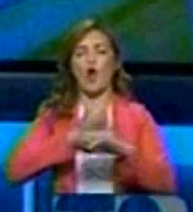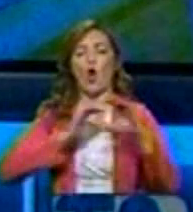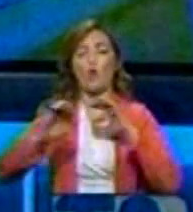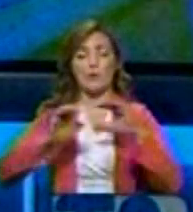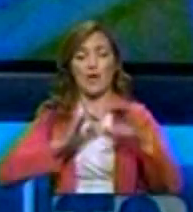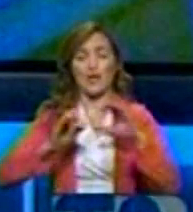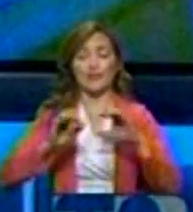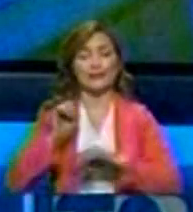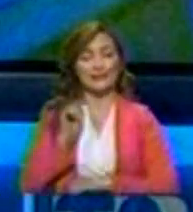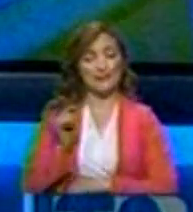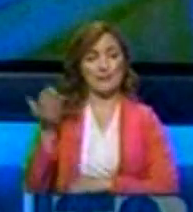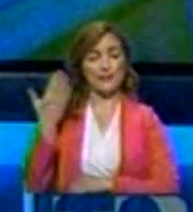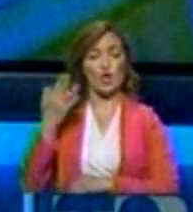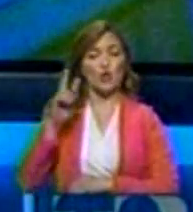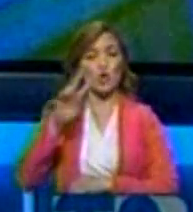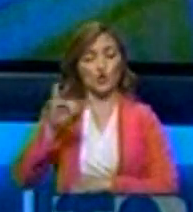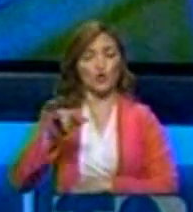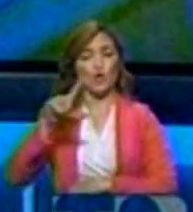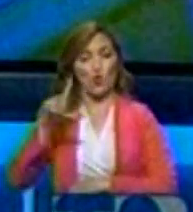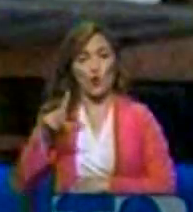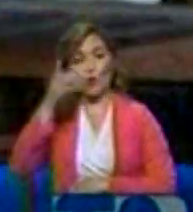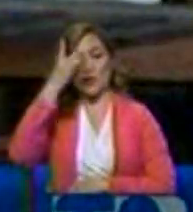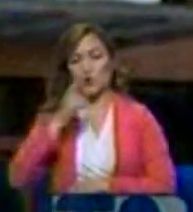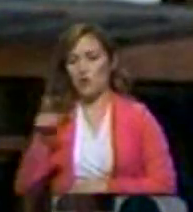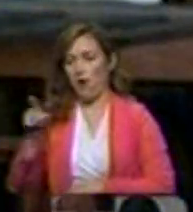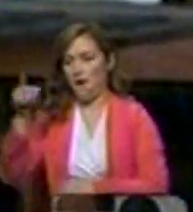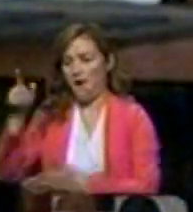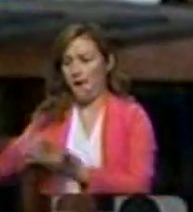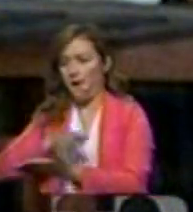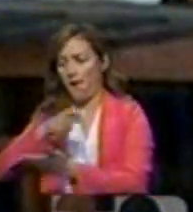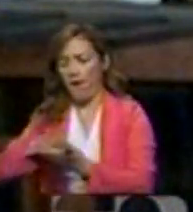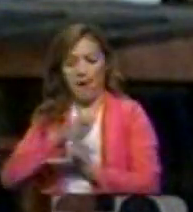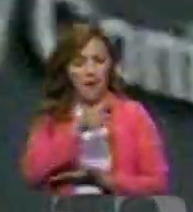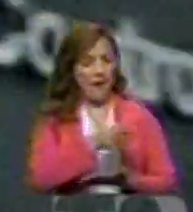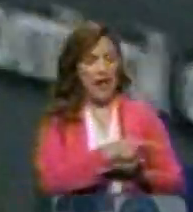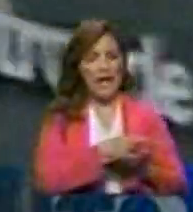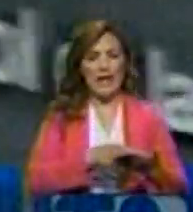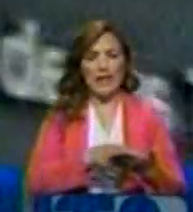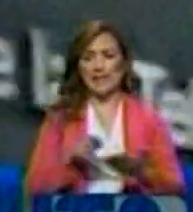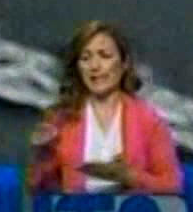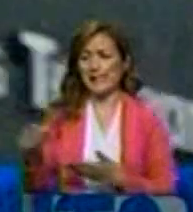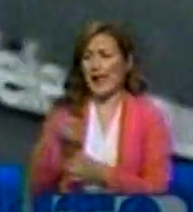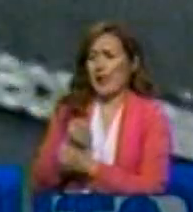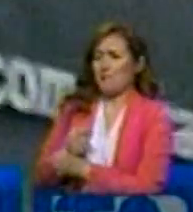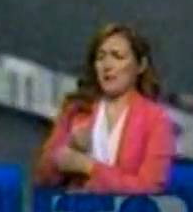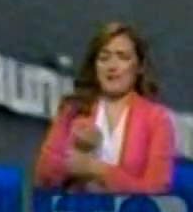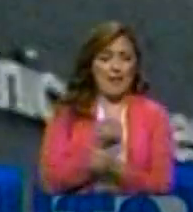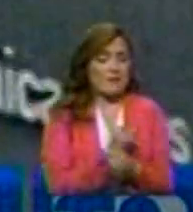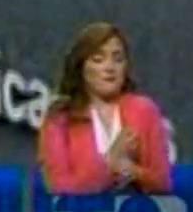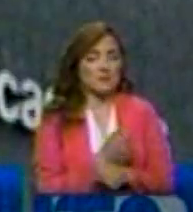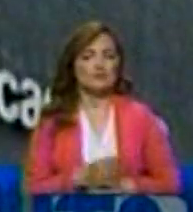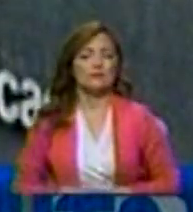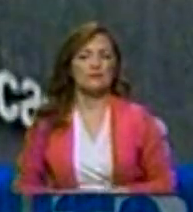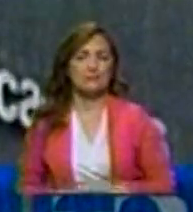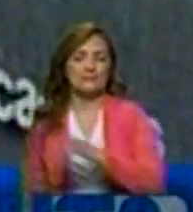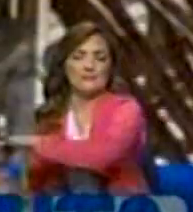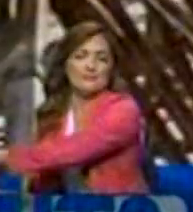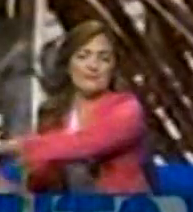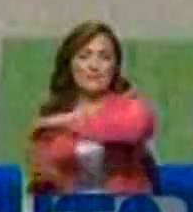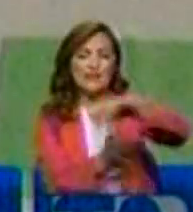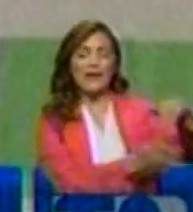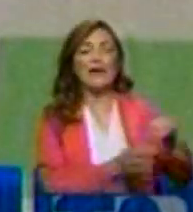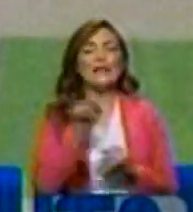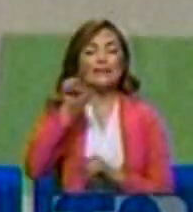el pasado 12 de julio las resoluciones con las que en 2015 se entregaron las frecuencias